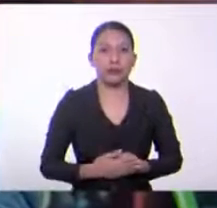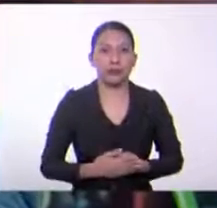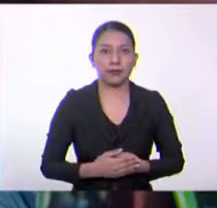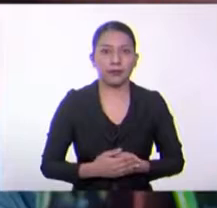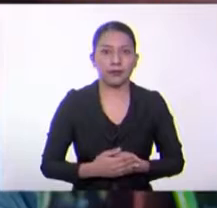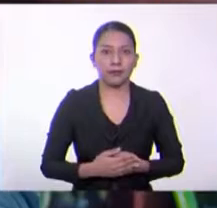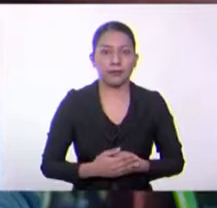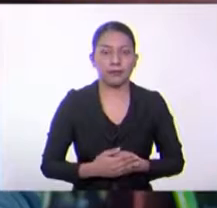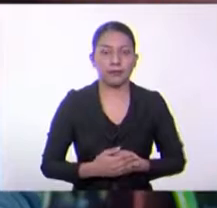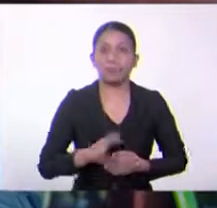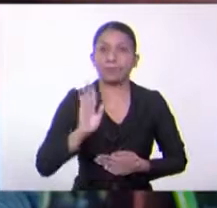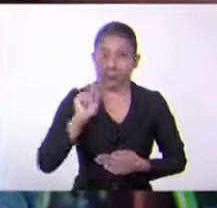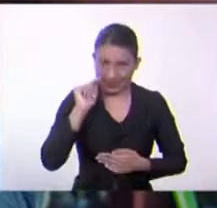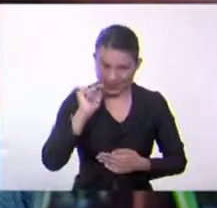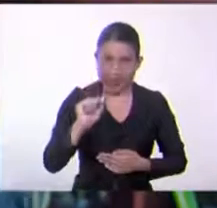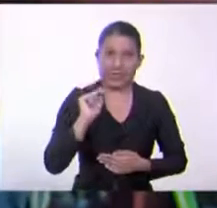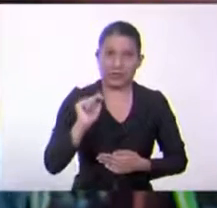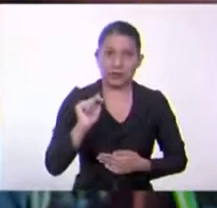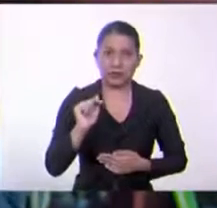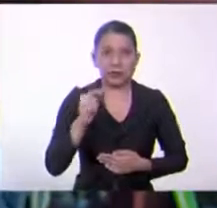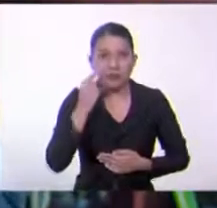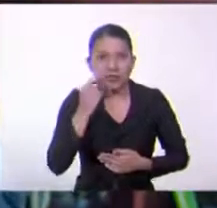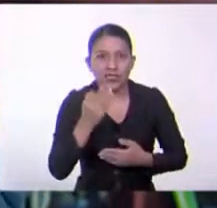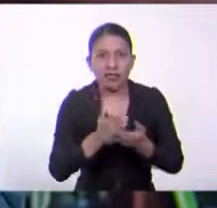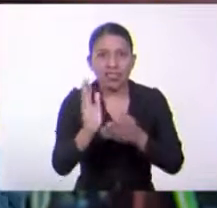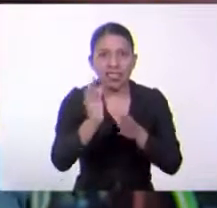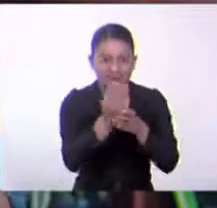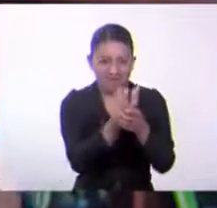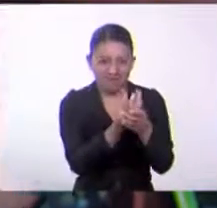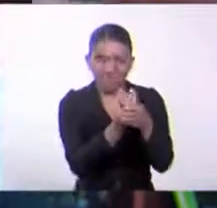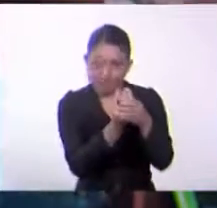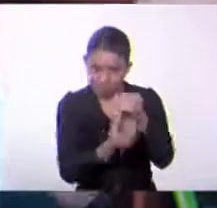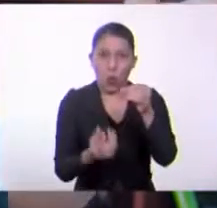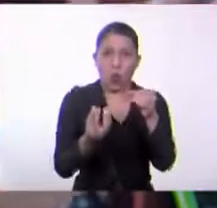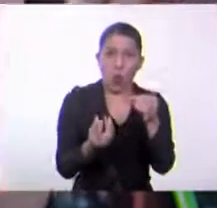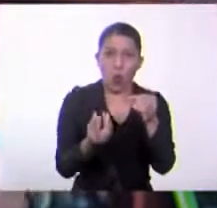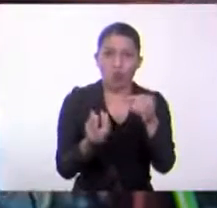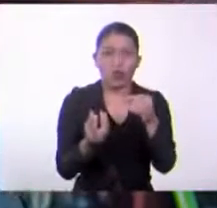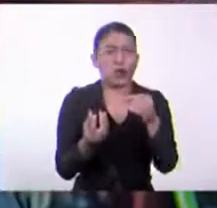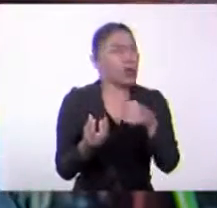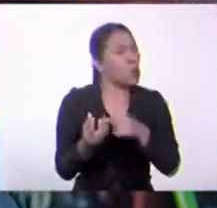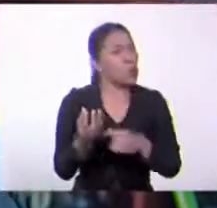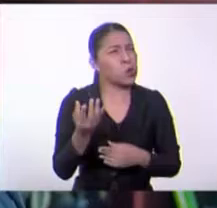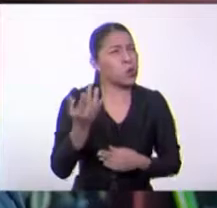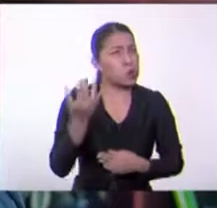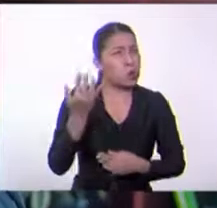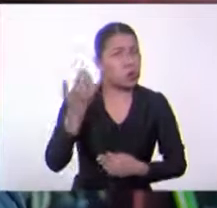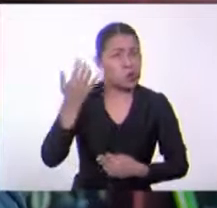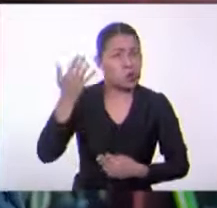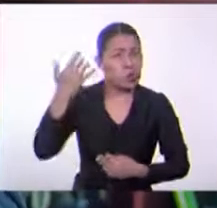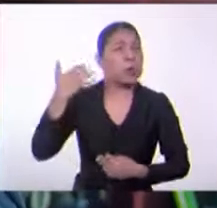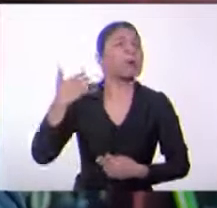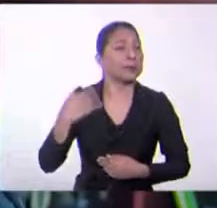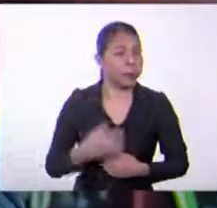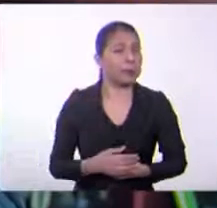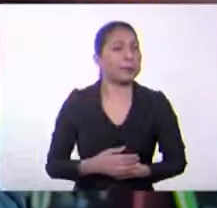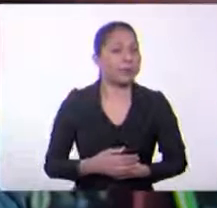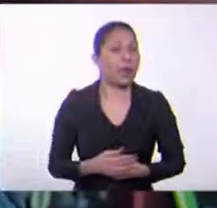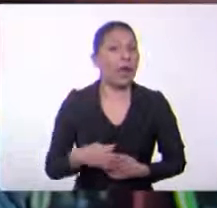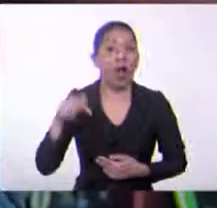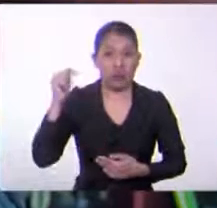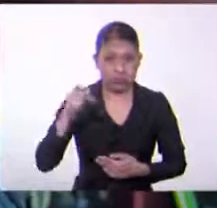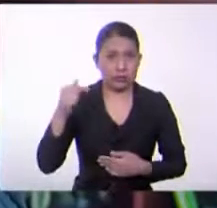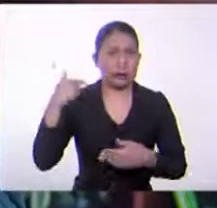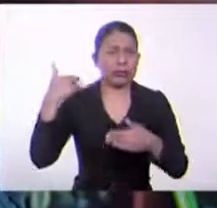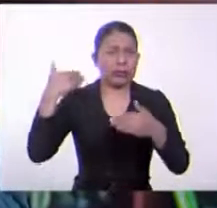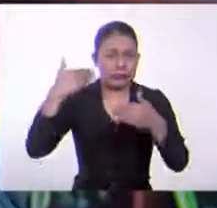Y esta condición de ovovivíparos lleva mucho tiempo en la tierra y aún es